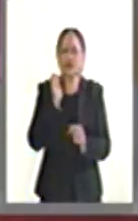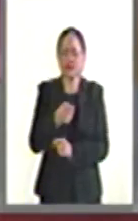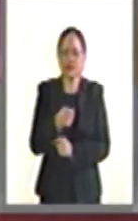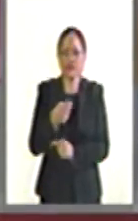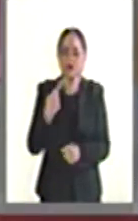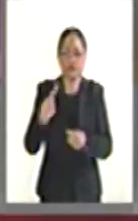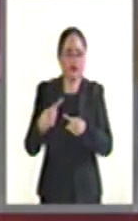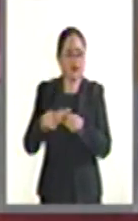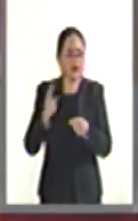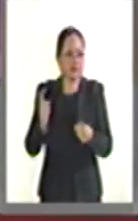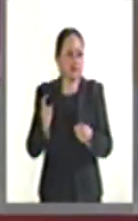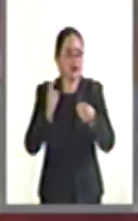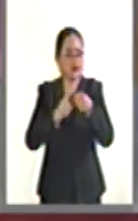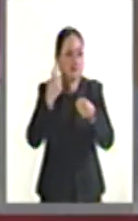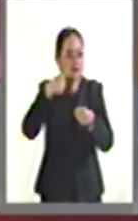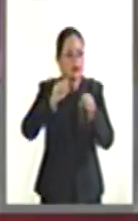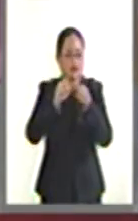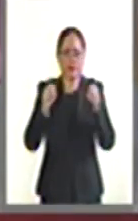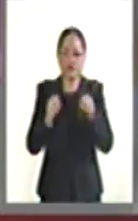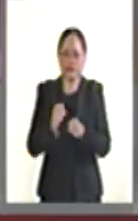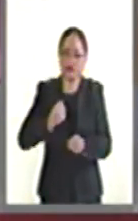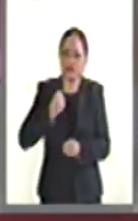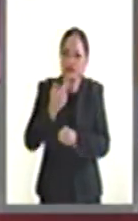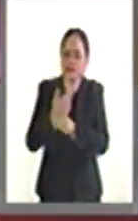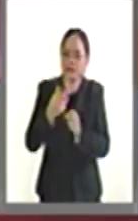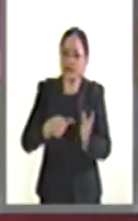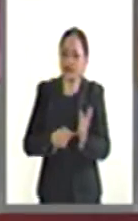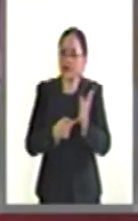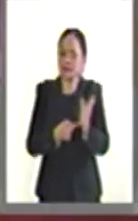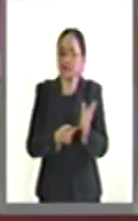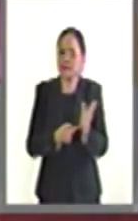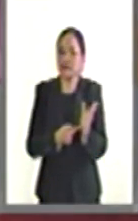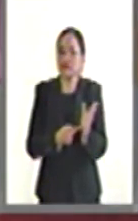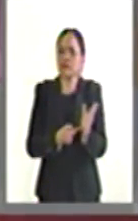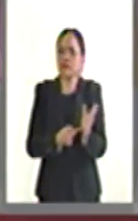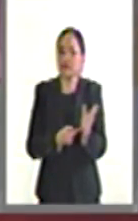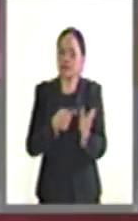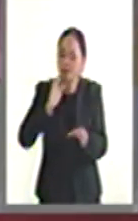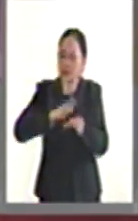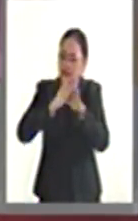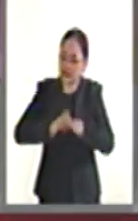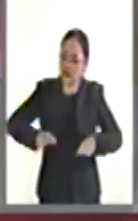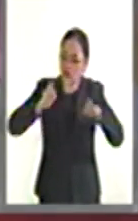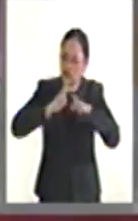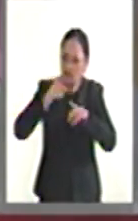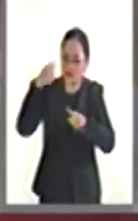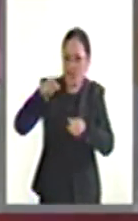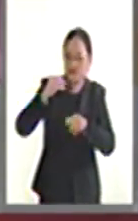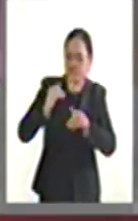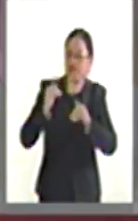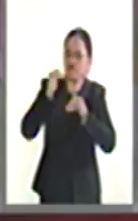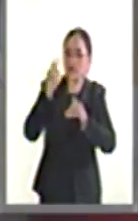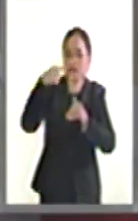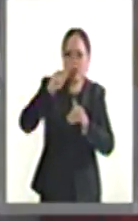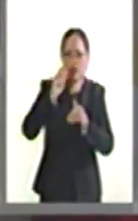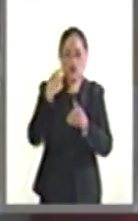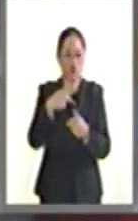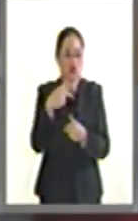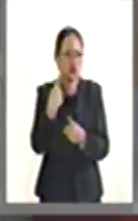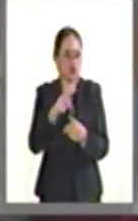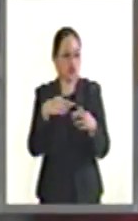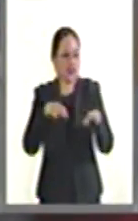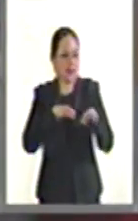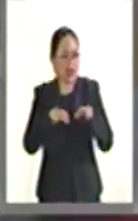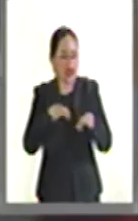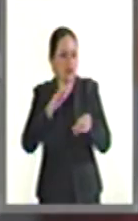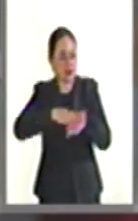quienes integren esta Sala Superior sean los más destacados en su profesión, experimentados en la